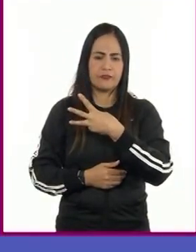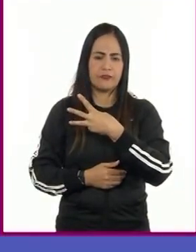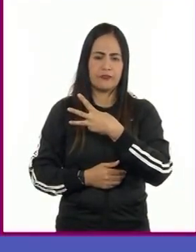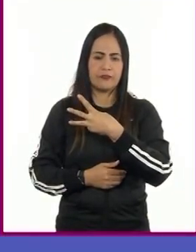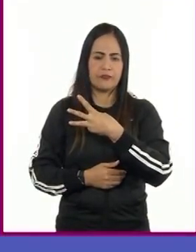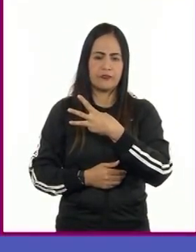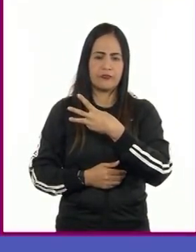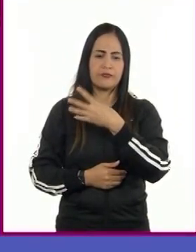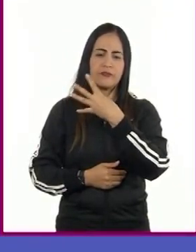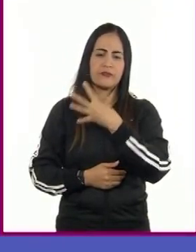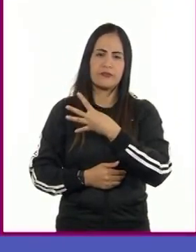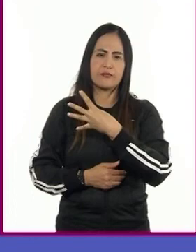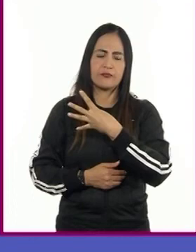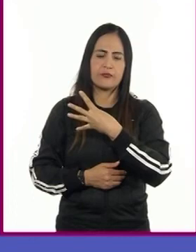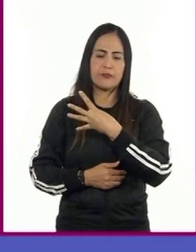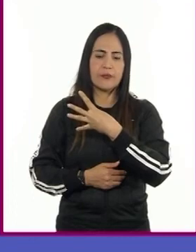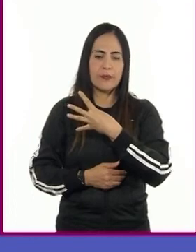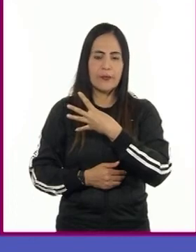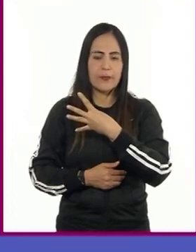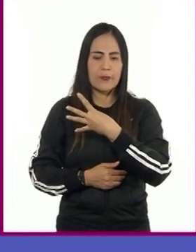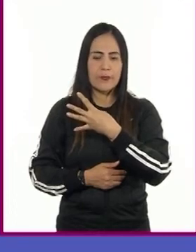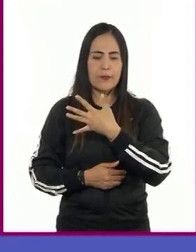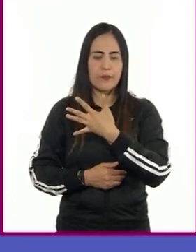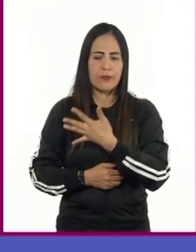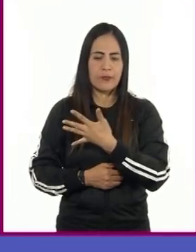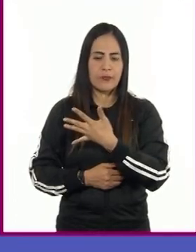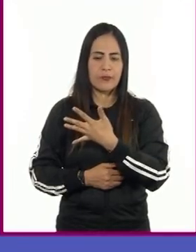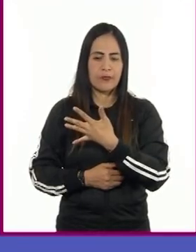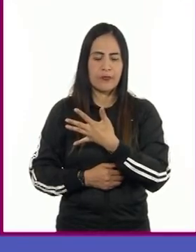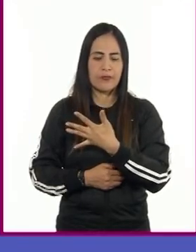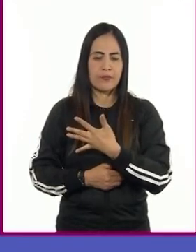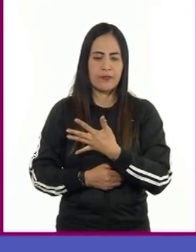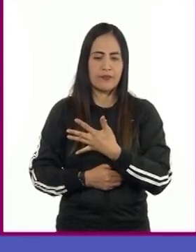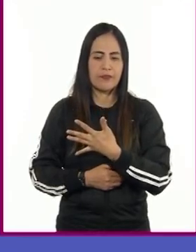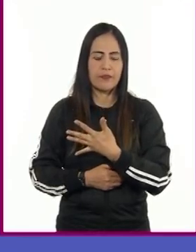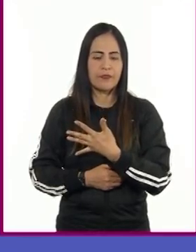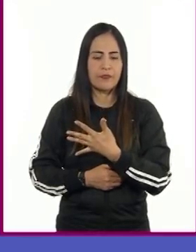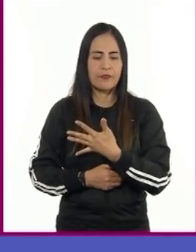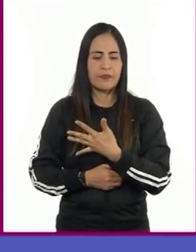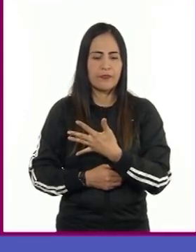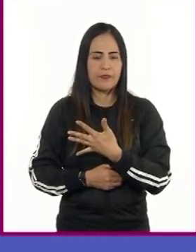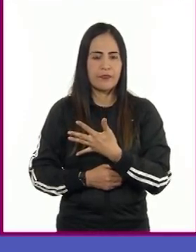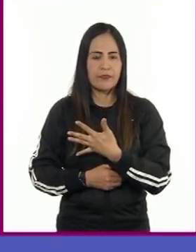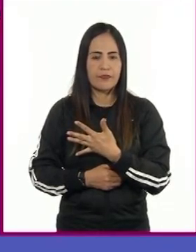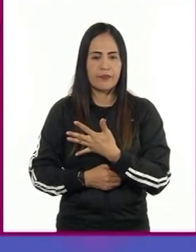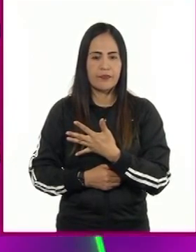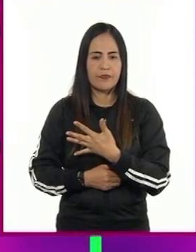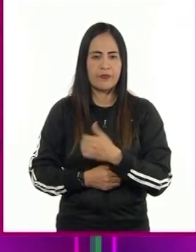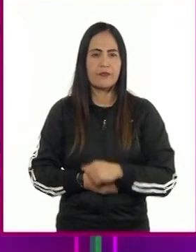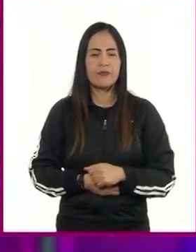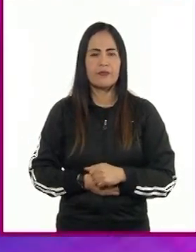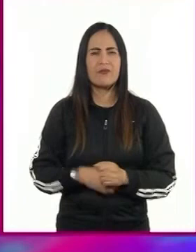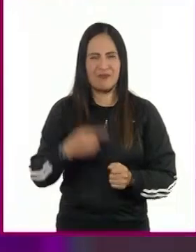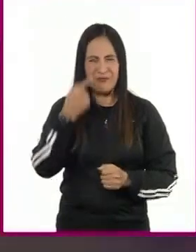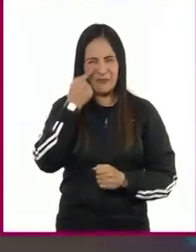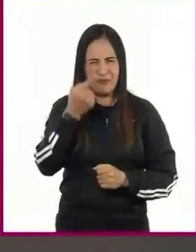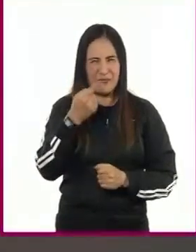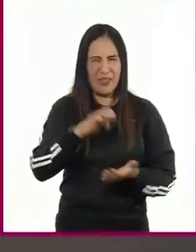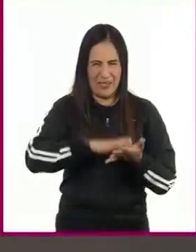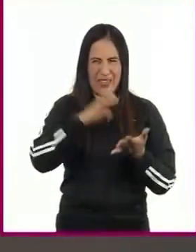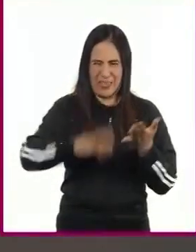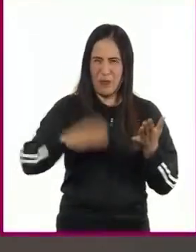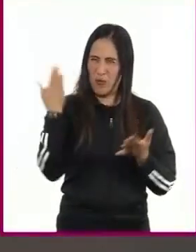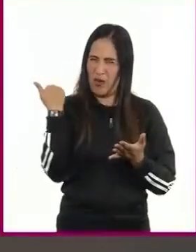de texto, libros de ciencia popular, estadísticas que provienen de instituciones oficiales. Como se hizo en el ejemplo